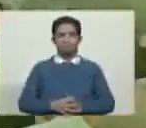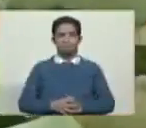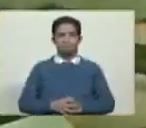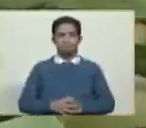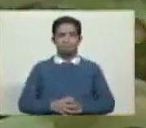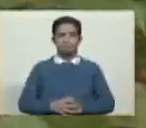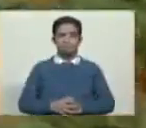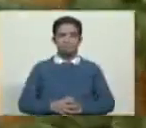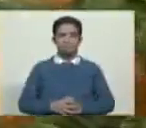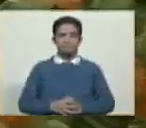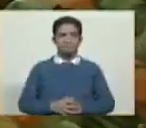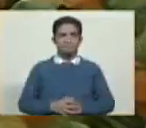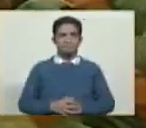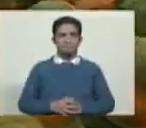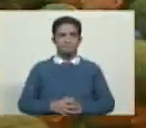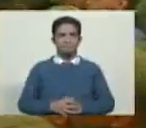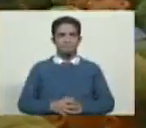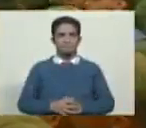Sí,